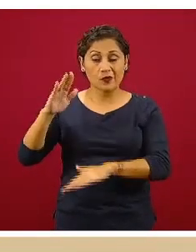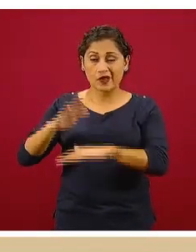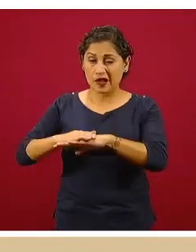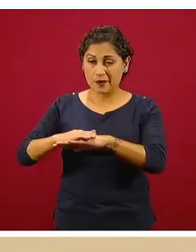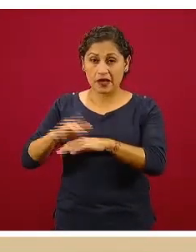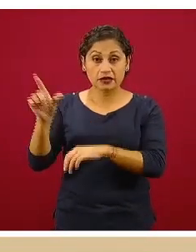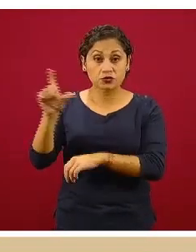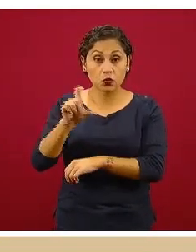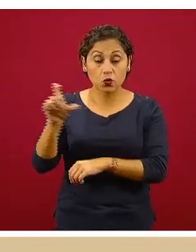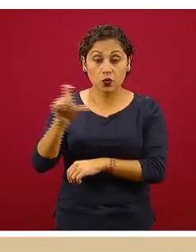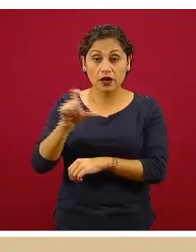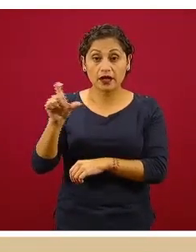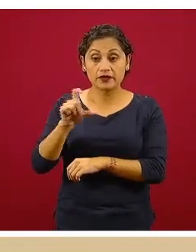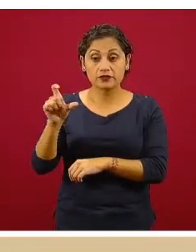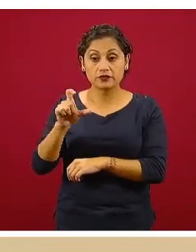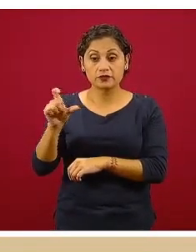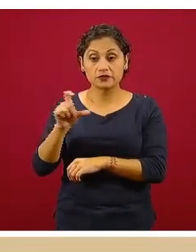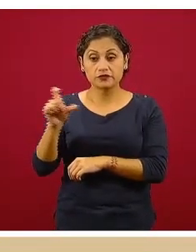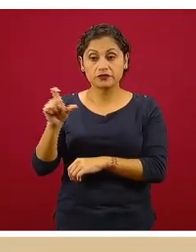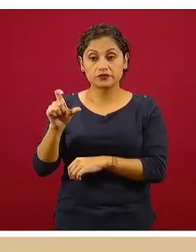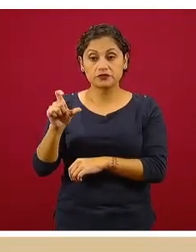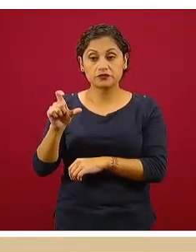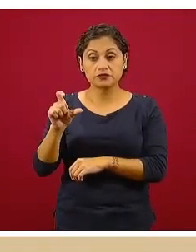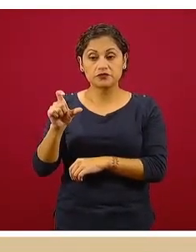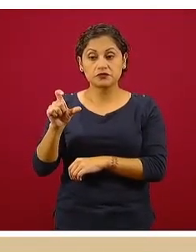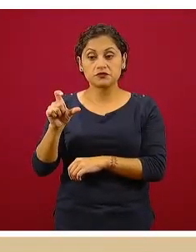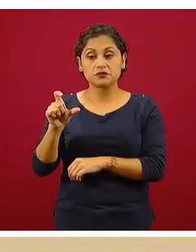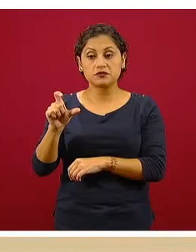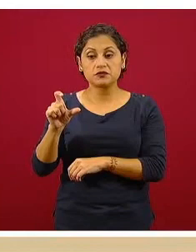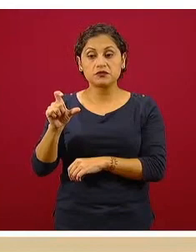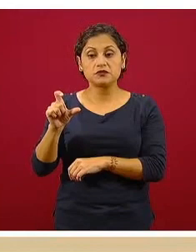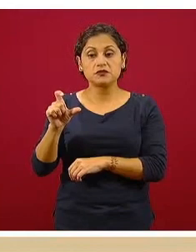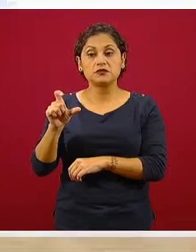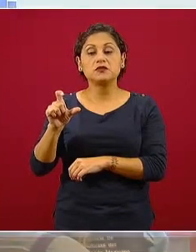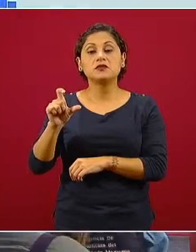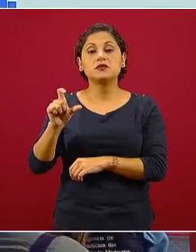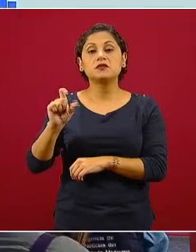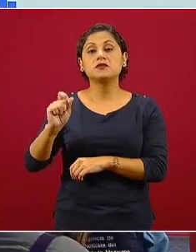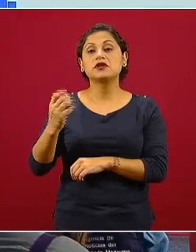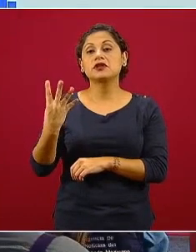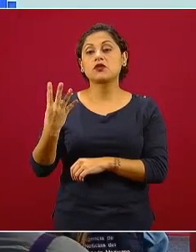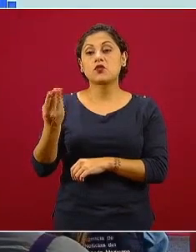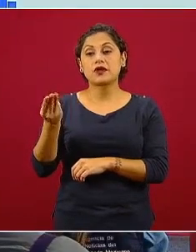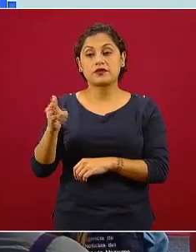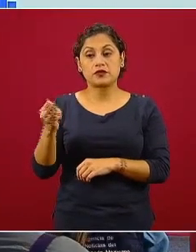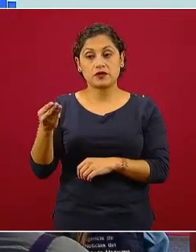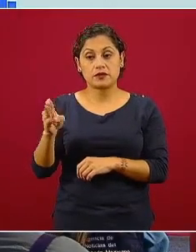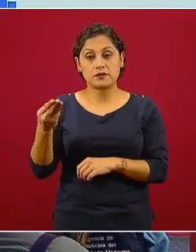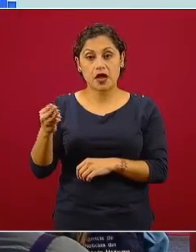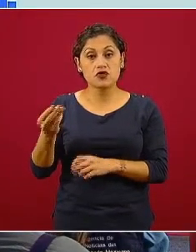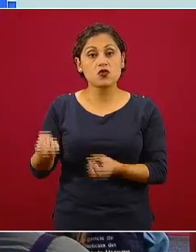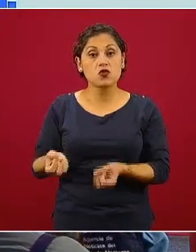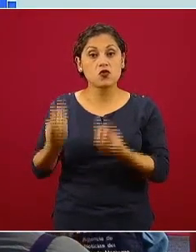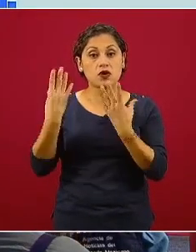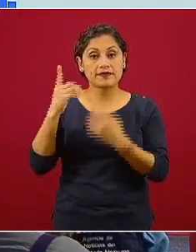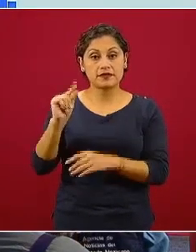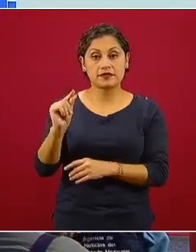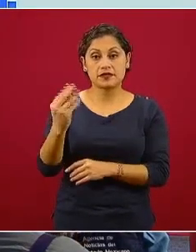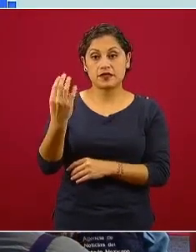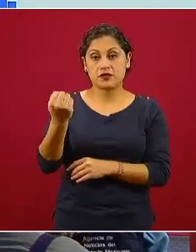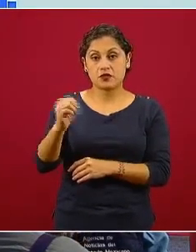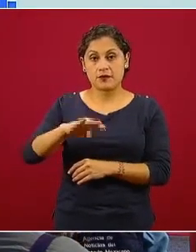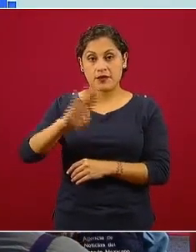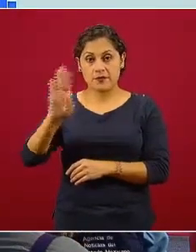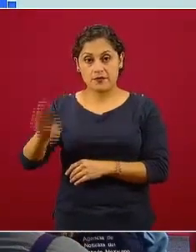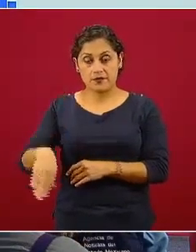de estas del reporte de ayer fueron del 24 de mayo y fueron 79